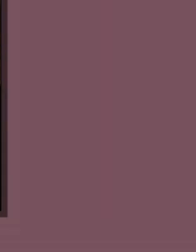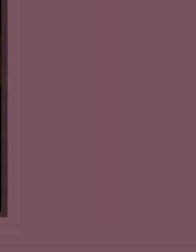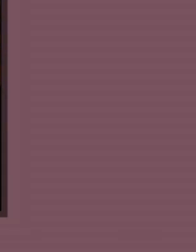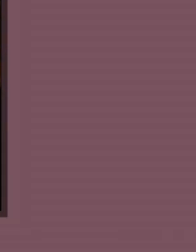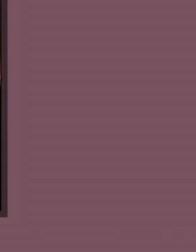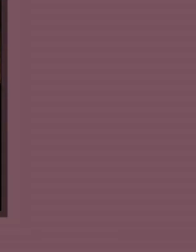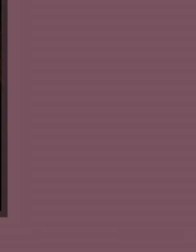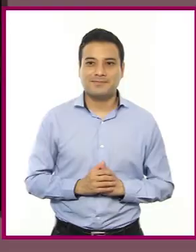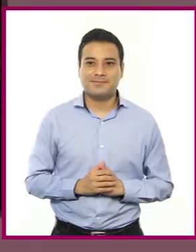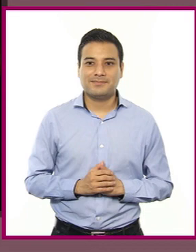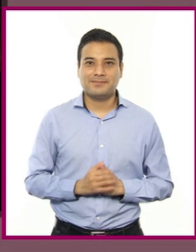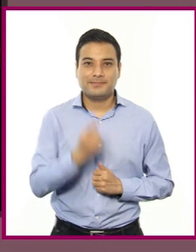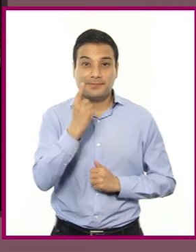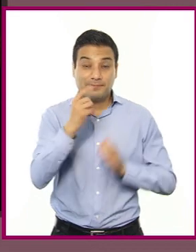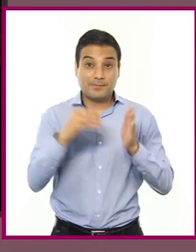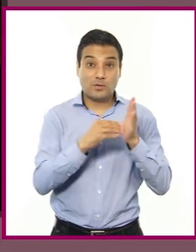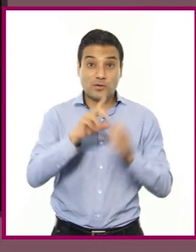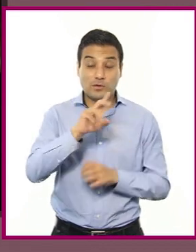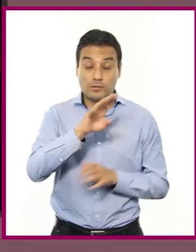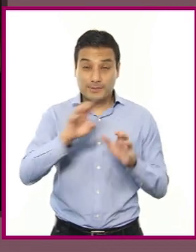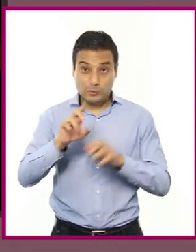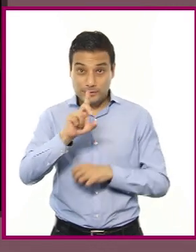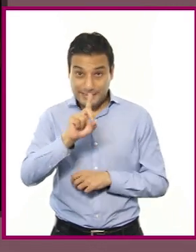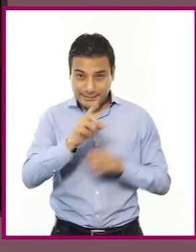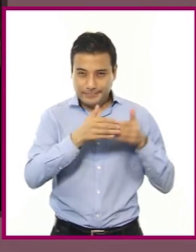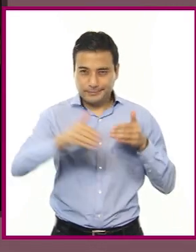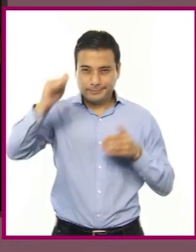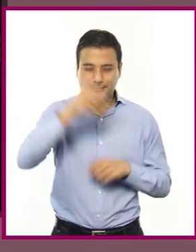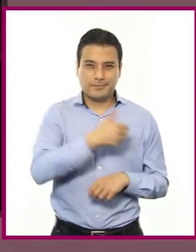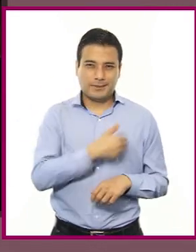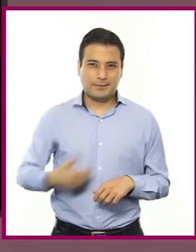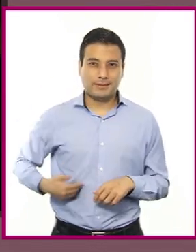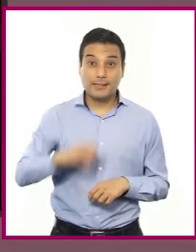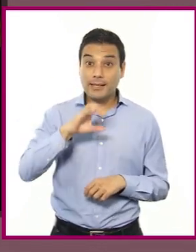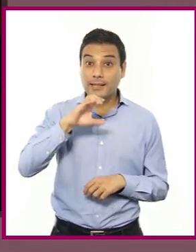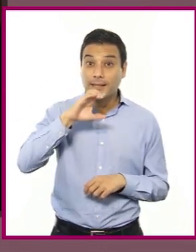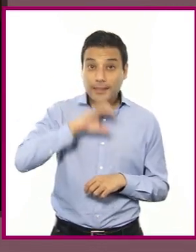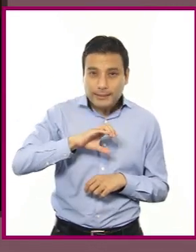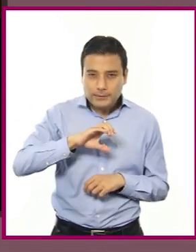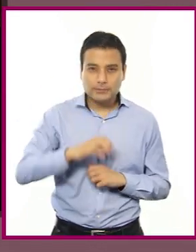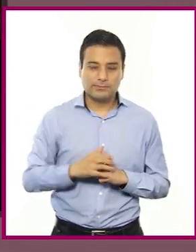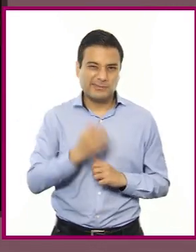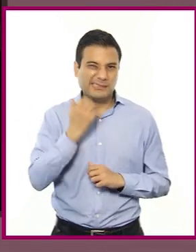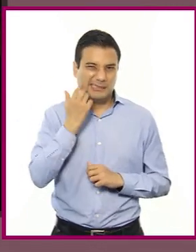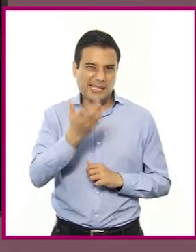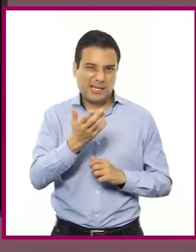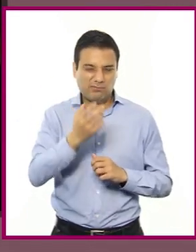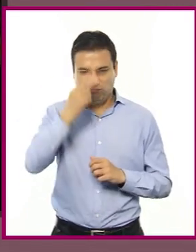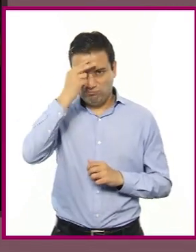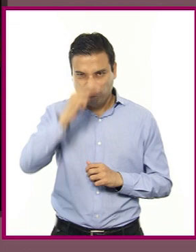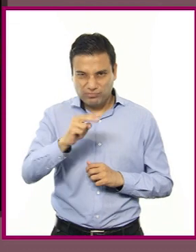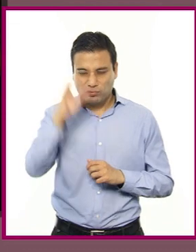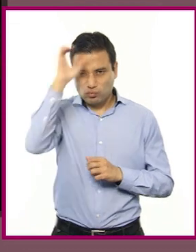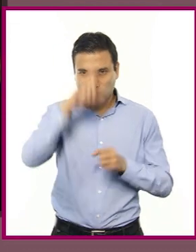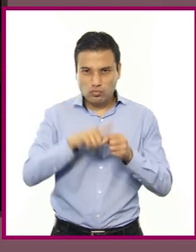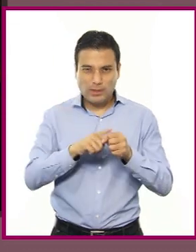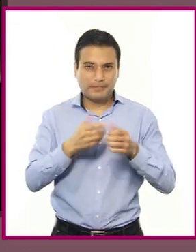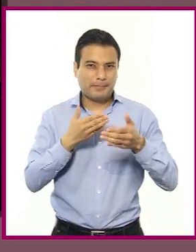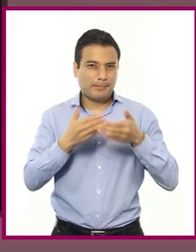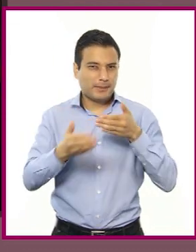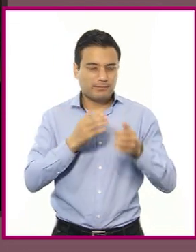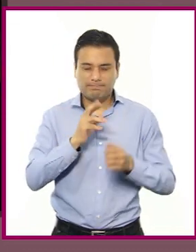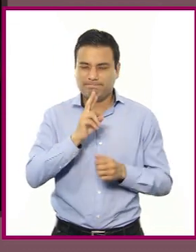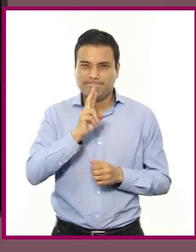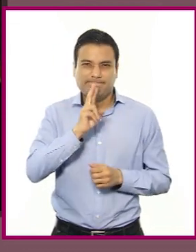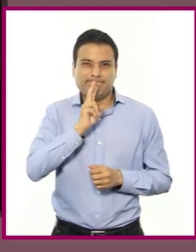Desde los años 30, con Lázaro Cárdenas, hubo unos intentos muy importantes de modernización de la agricultura mexicana,